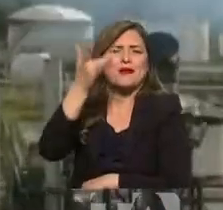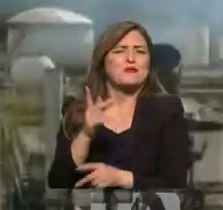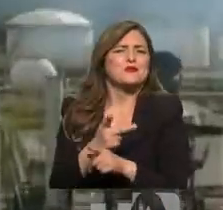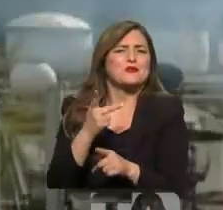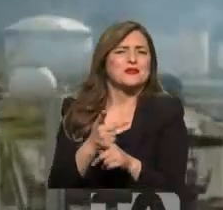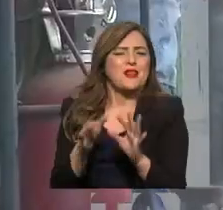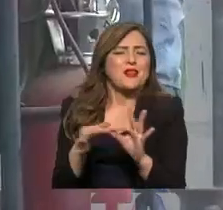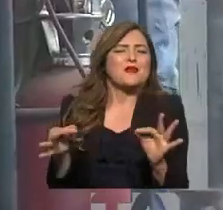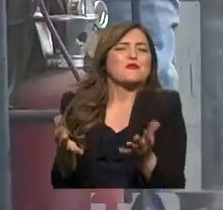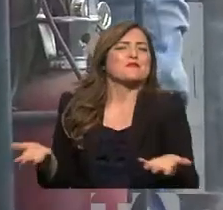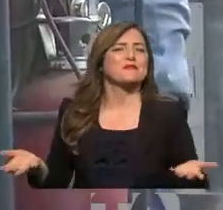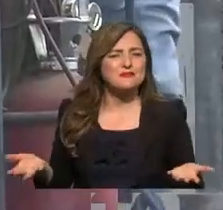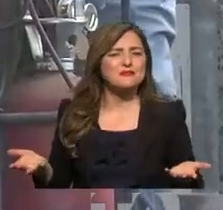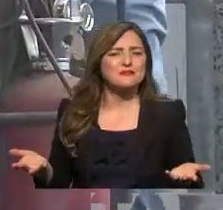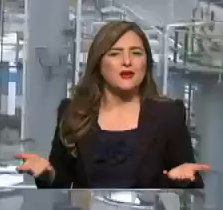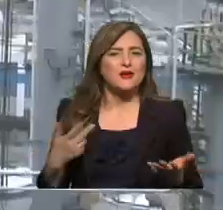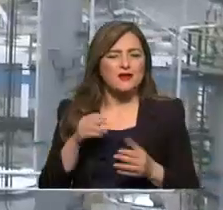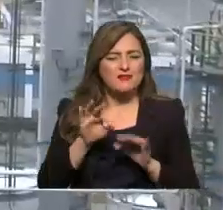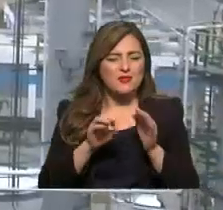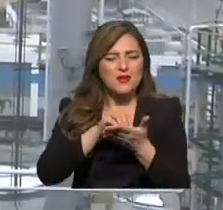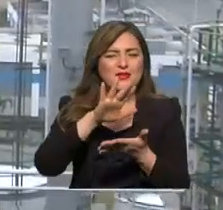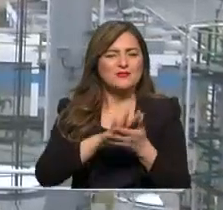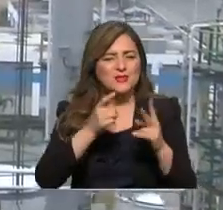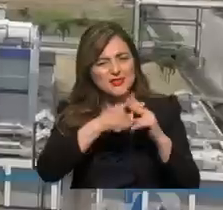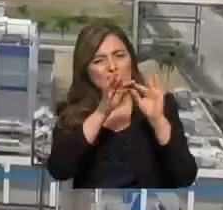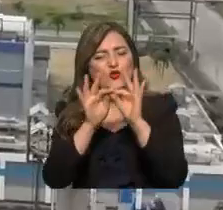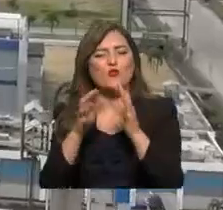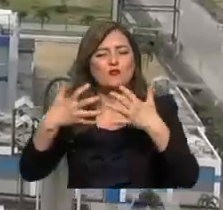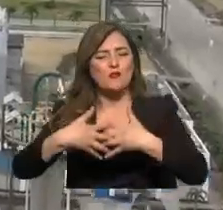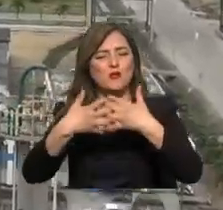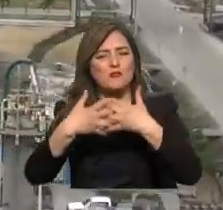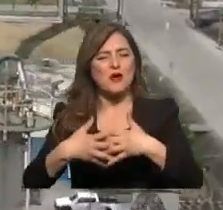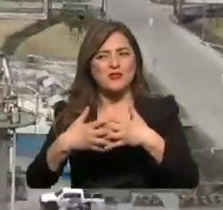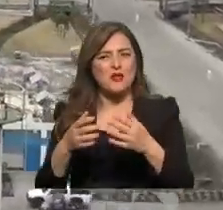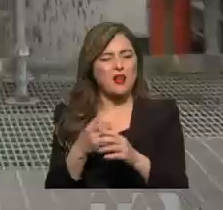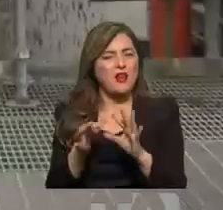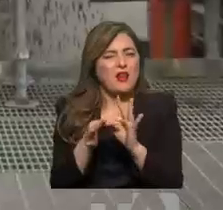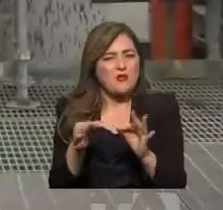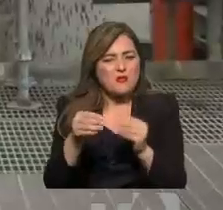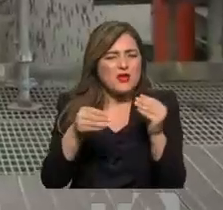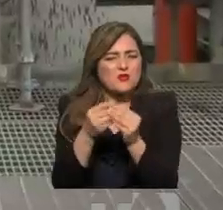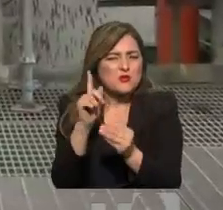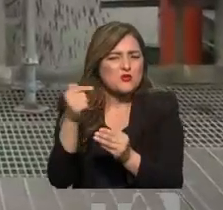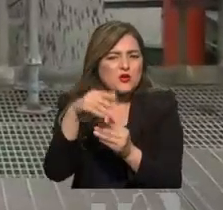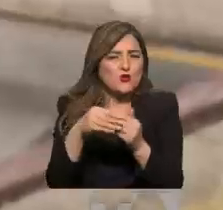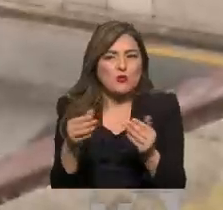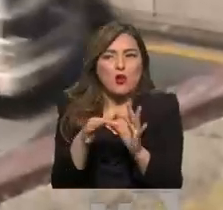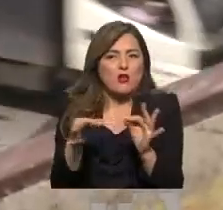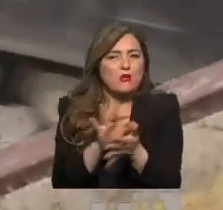produce diésel más limpio después de toda la implementación y mantenimiento de sus refinerías, en las que se han invertido millones de